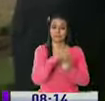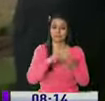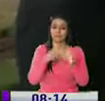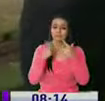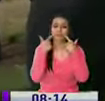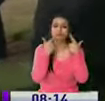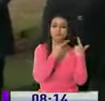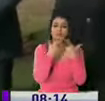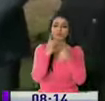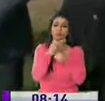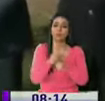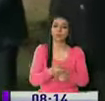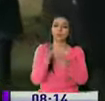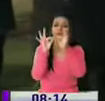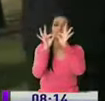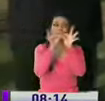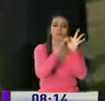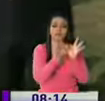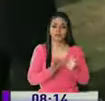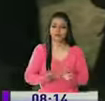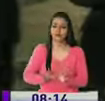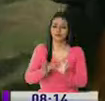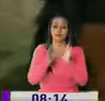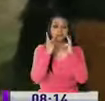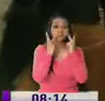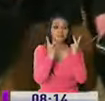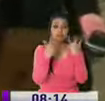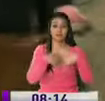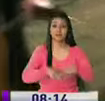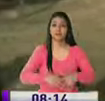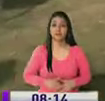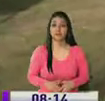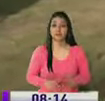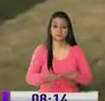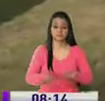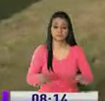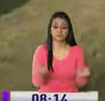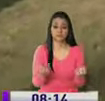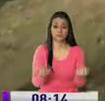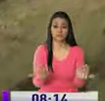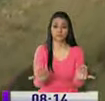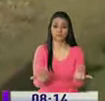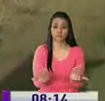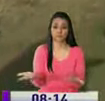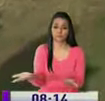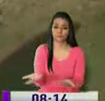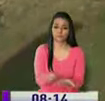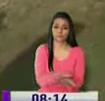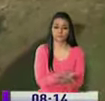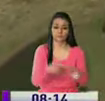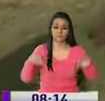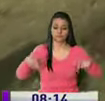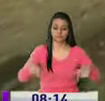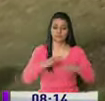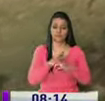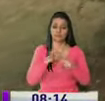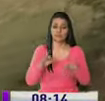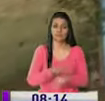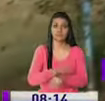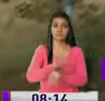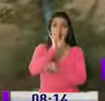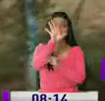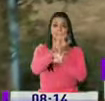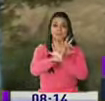parques los mantiene en el estado que podemos ver, en todo el césped siempre cortado, las canchas limpias, todo